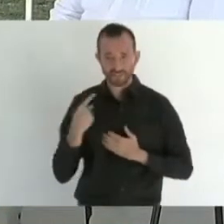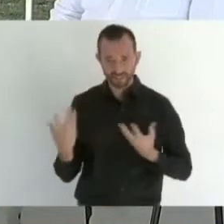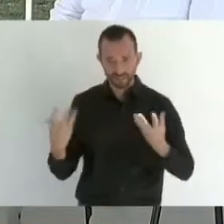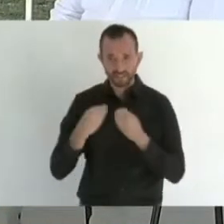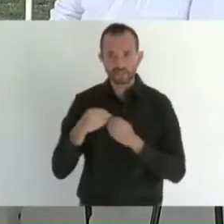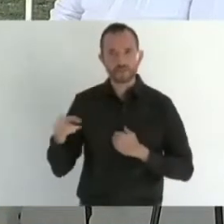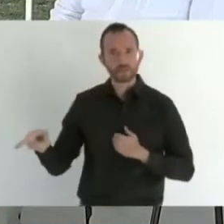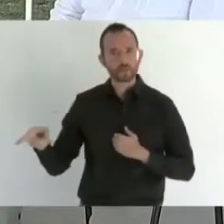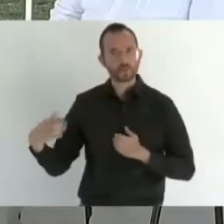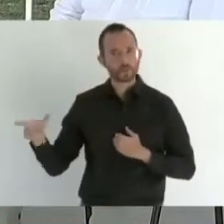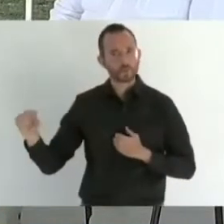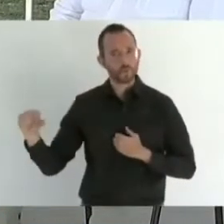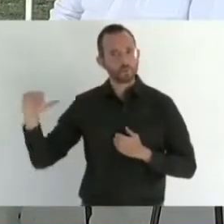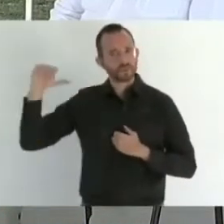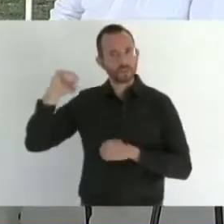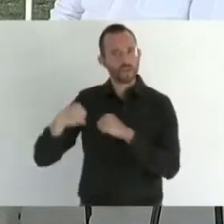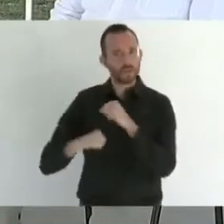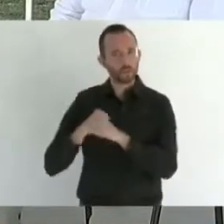este